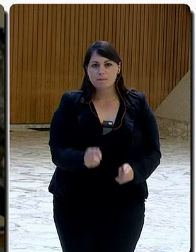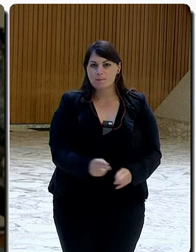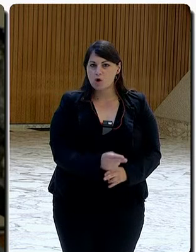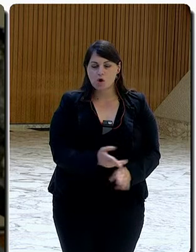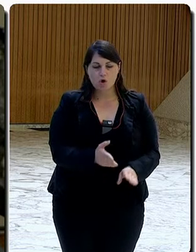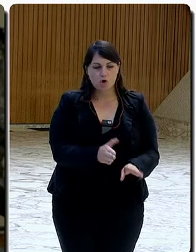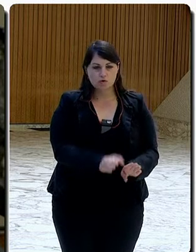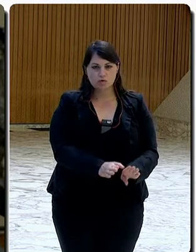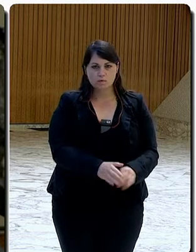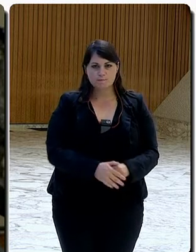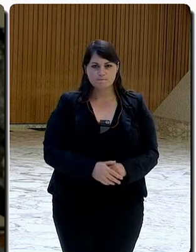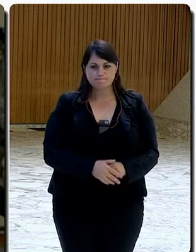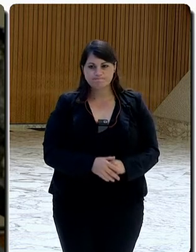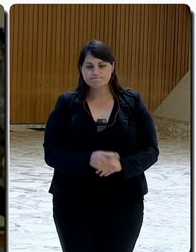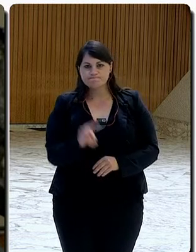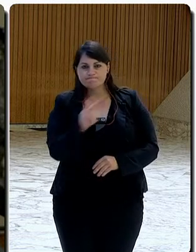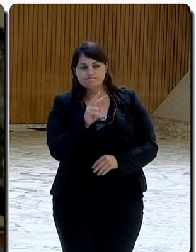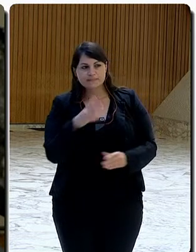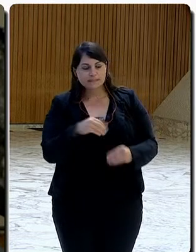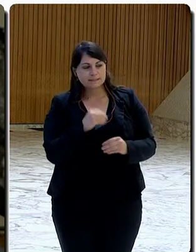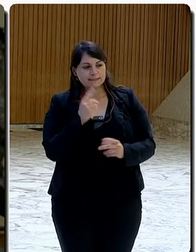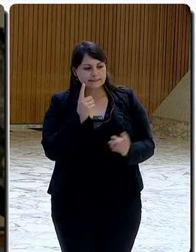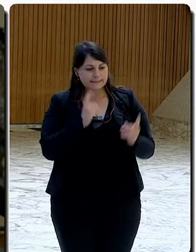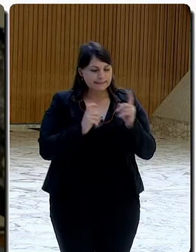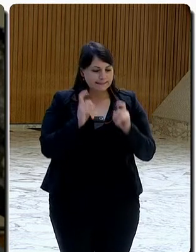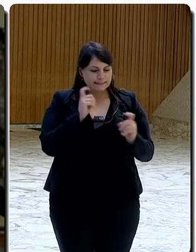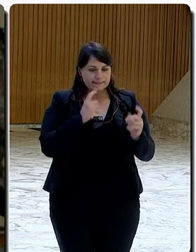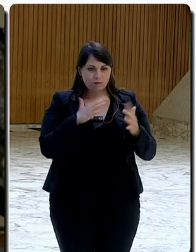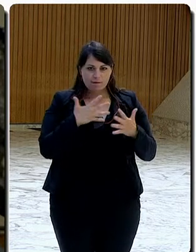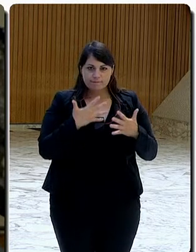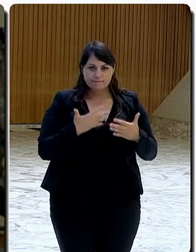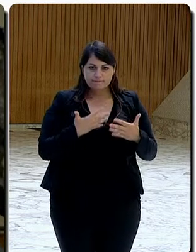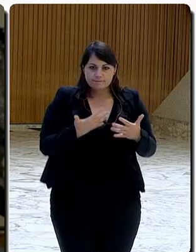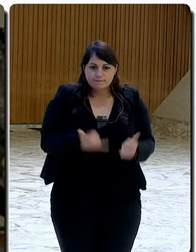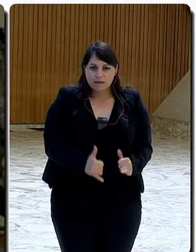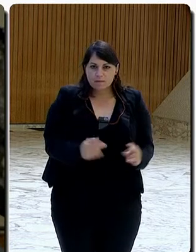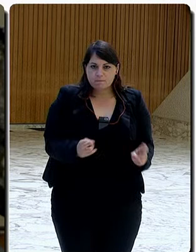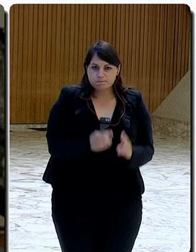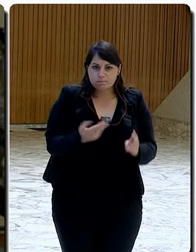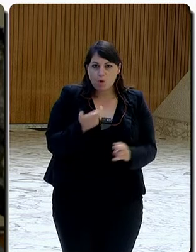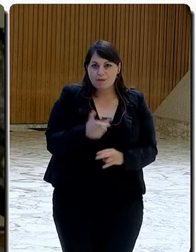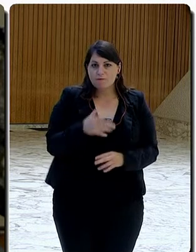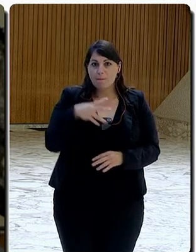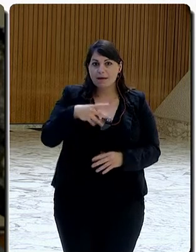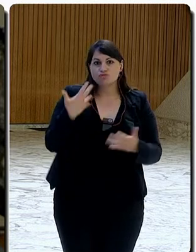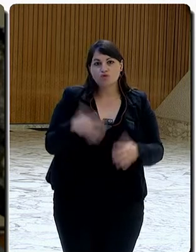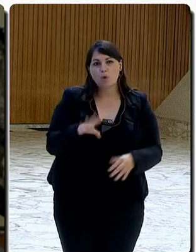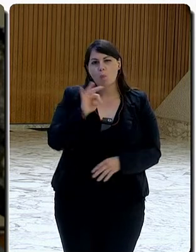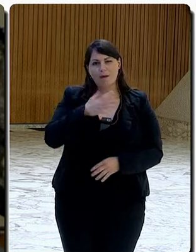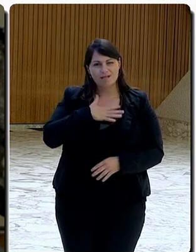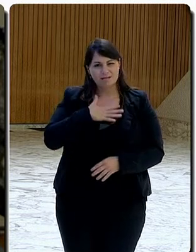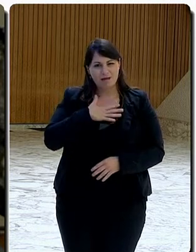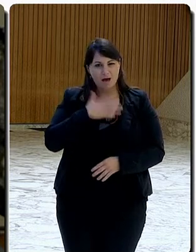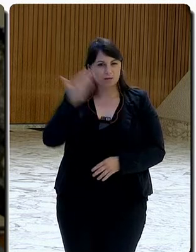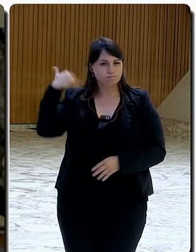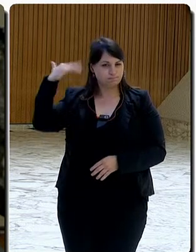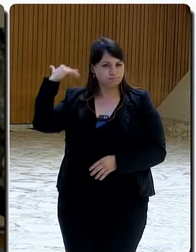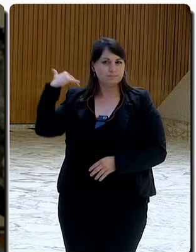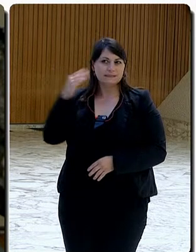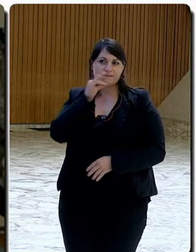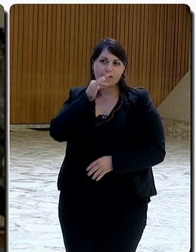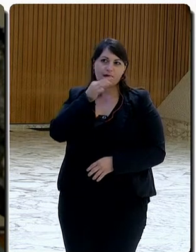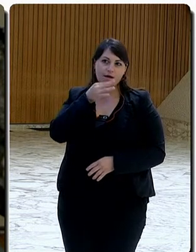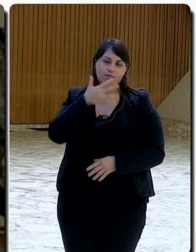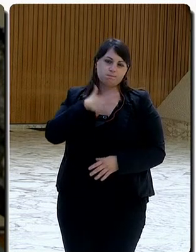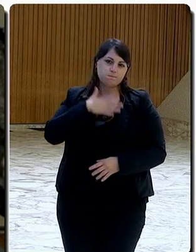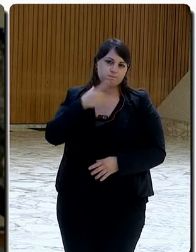ya estaba próxima a los 40 años y en aquellos tiempos era una edad avanzada para tener hijos. Pero de nuevo quedó